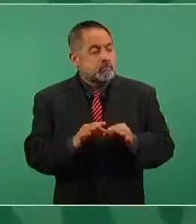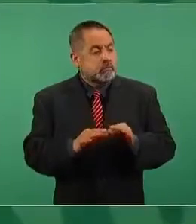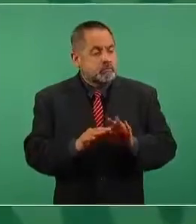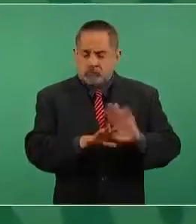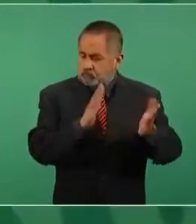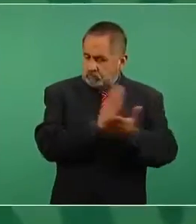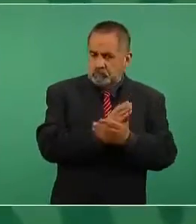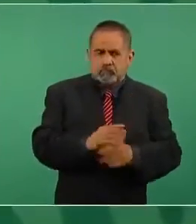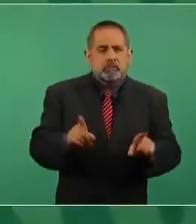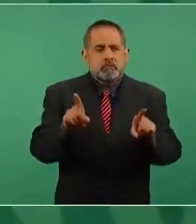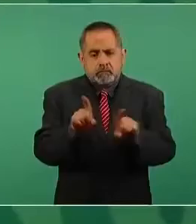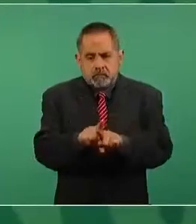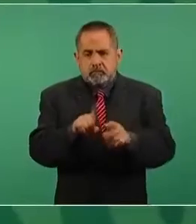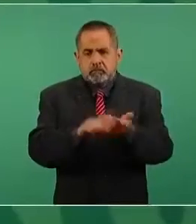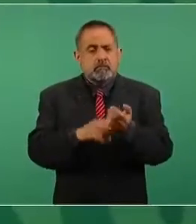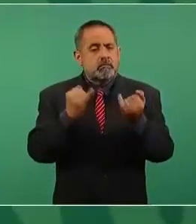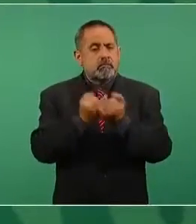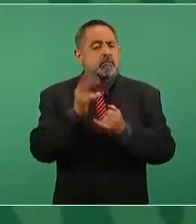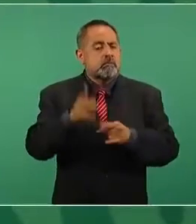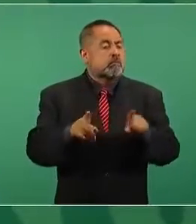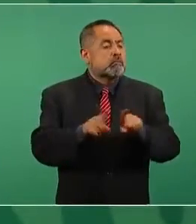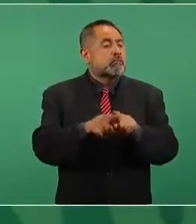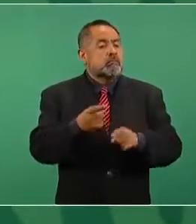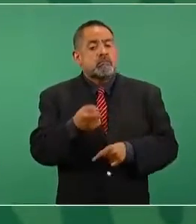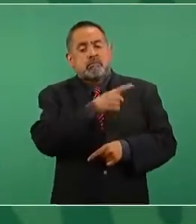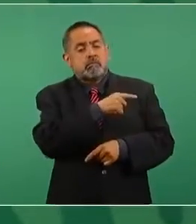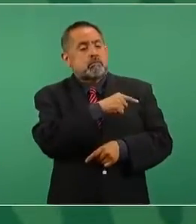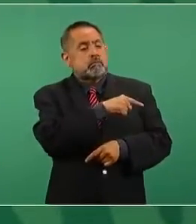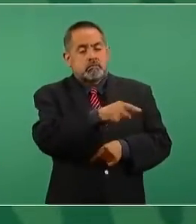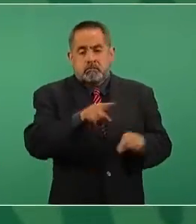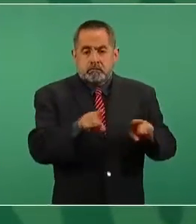Entonces es lo mismo esto. Y va a ser lo mismo